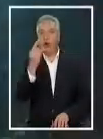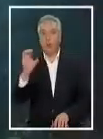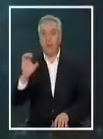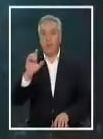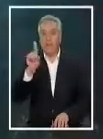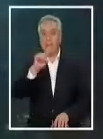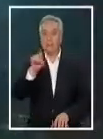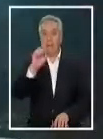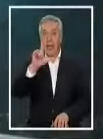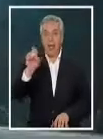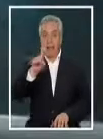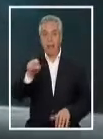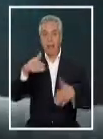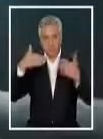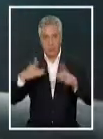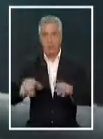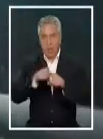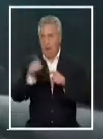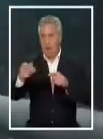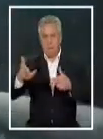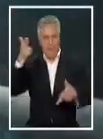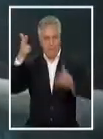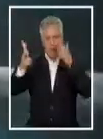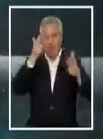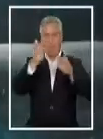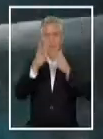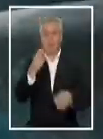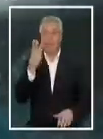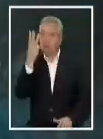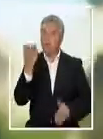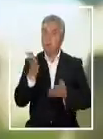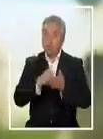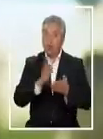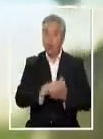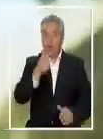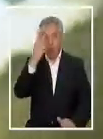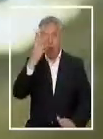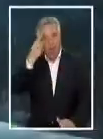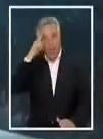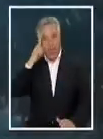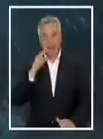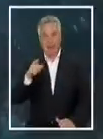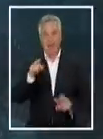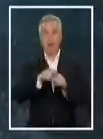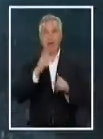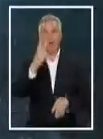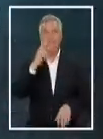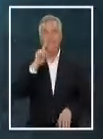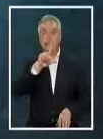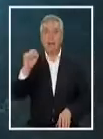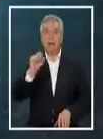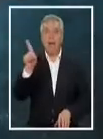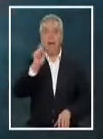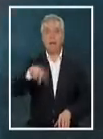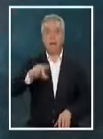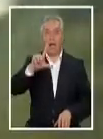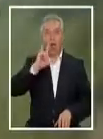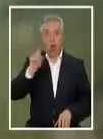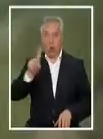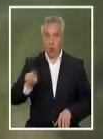nombre, está vinculado judicialmente a balaceras, 3 muertes y 2 heridos por ajuste de cuentas en la Villa San Luis.